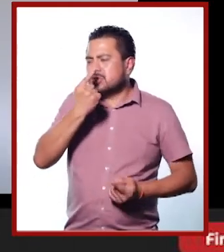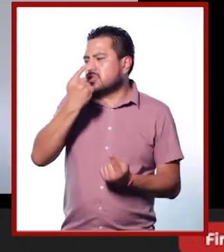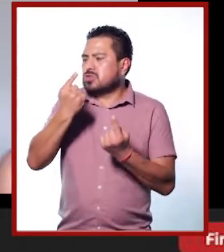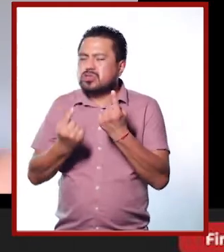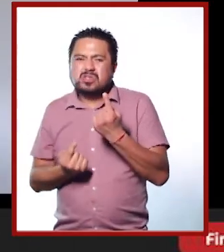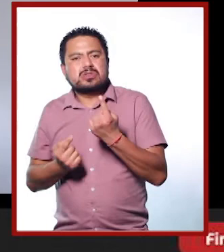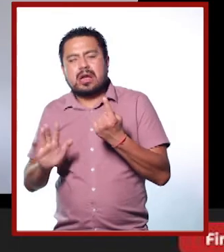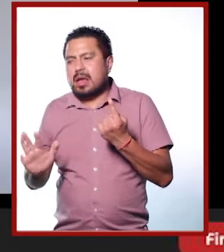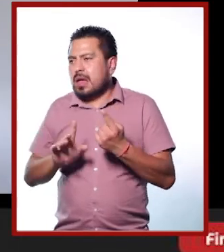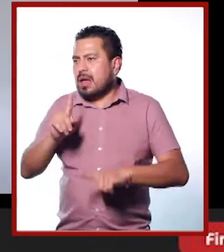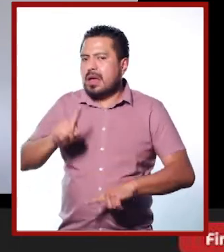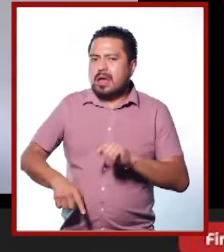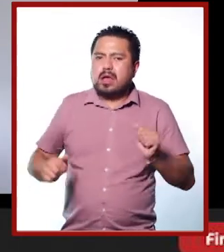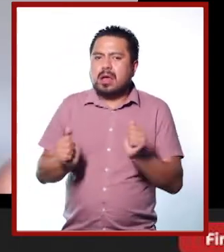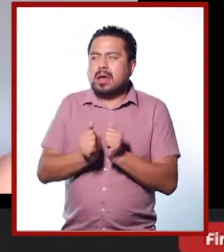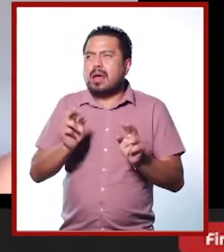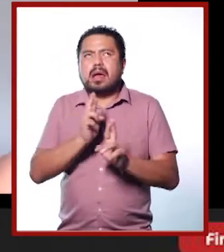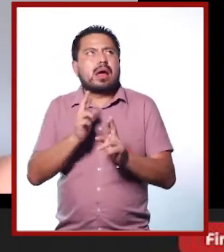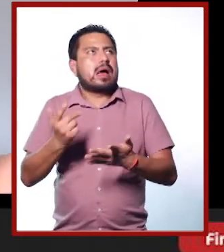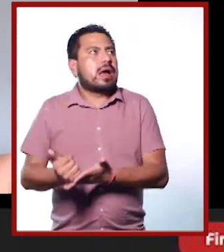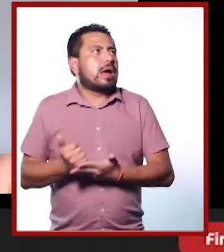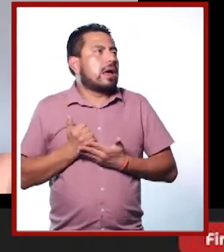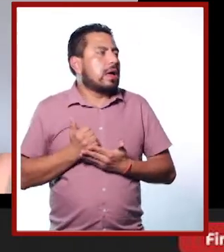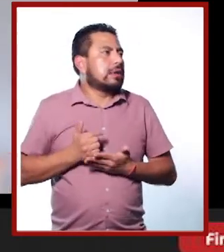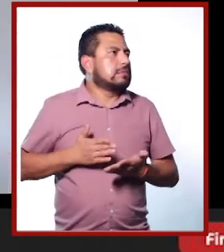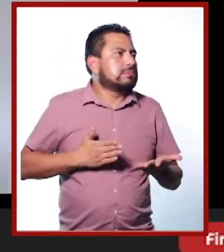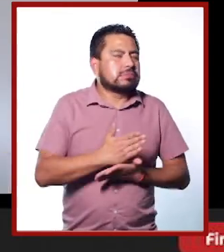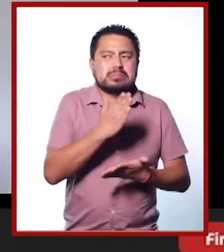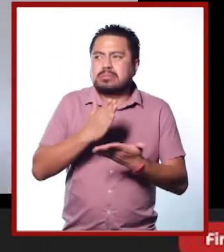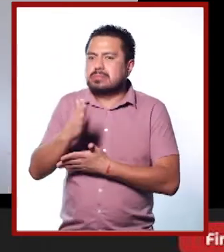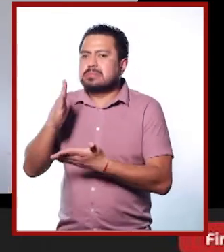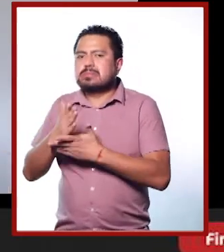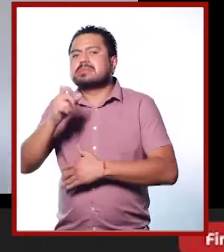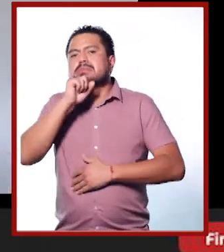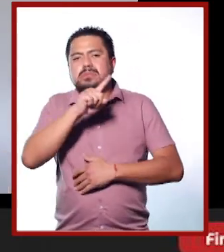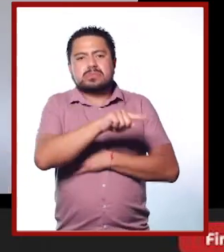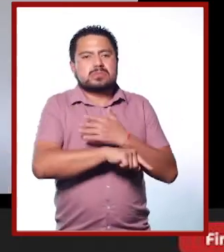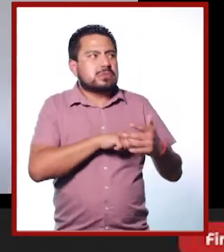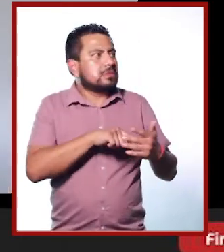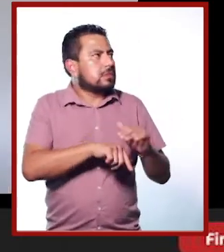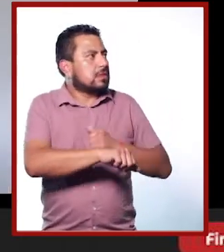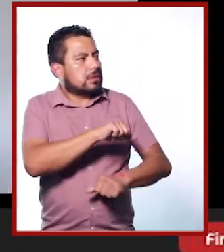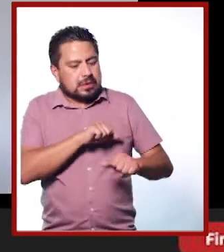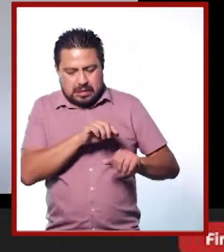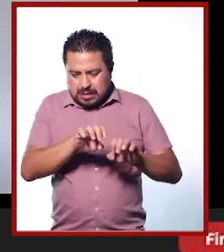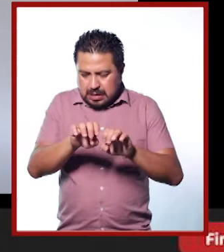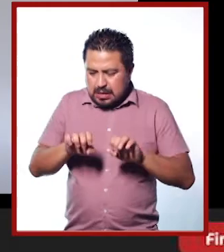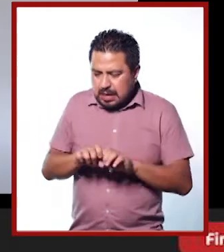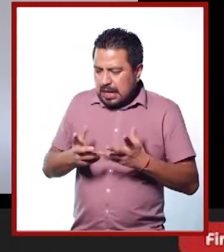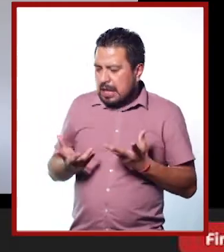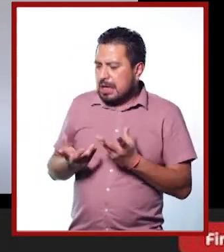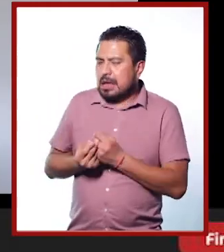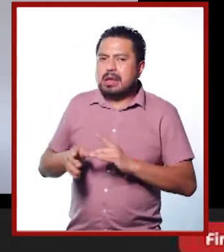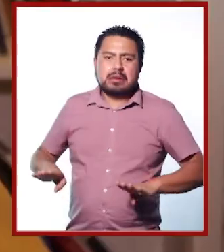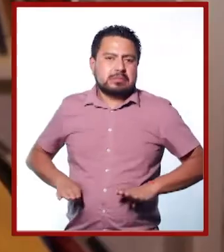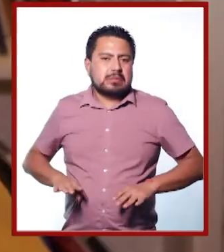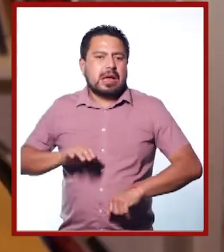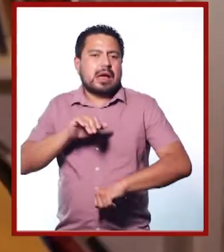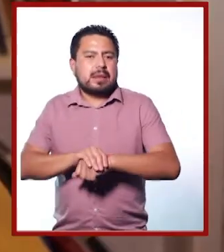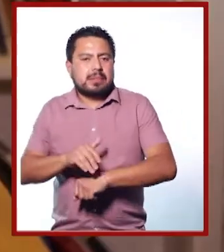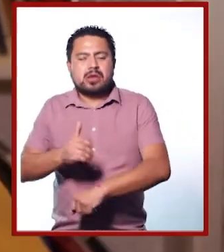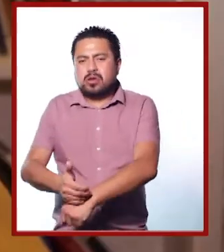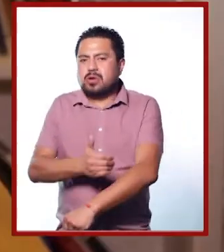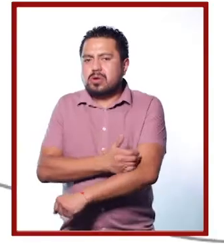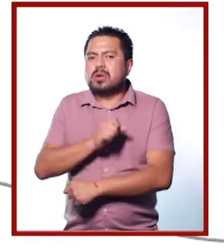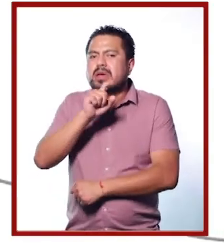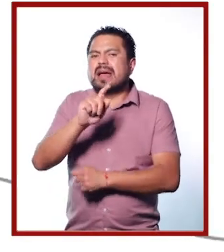papá chiquito que corre por su auxilio en cualquier momento, ¿no? También tengo que encontrar mi lugar en el equipo, en los pares, que al final son los